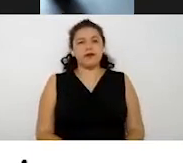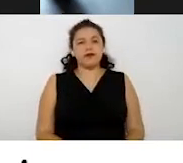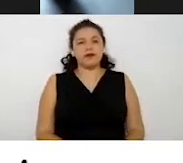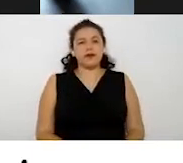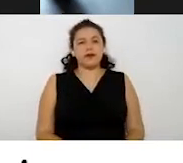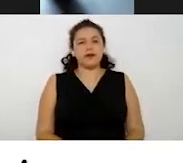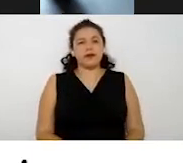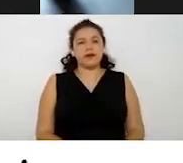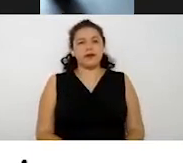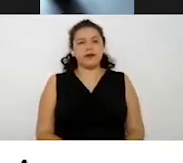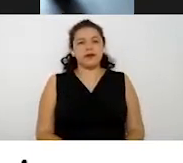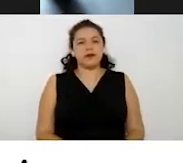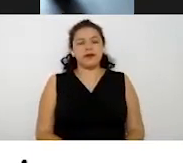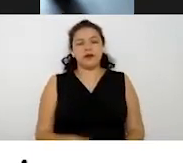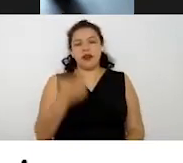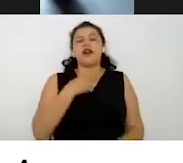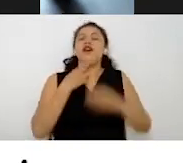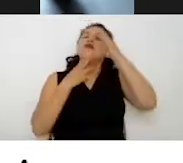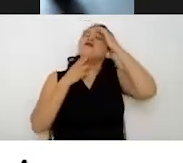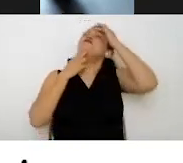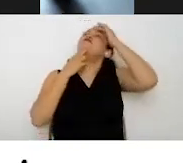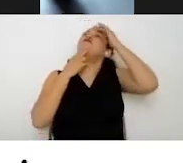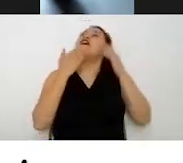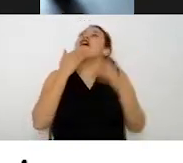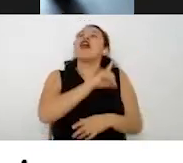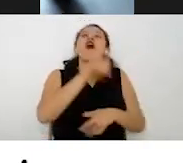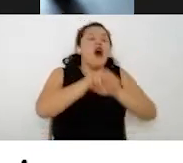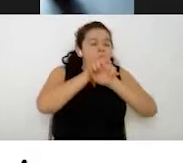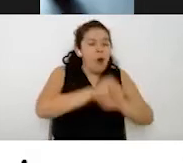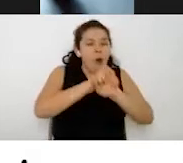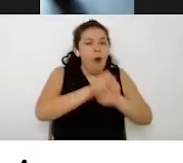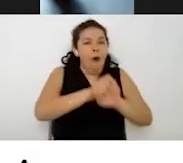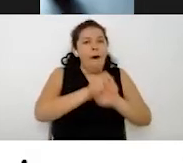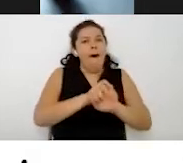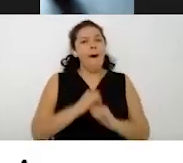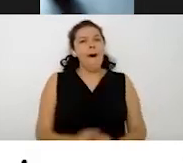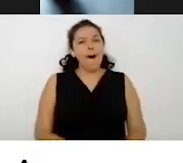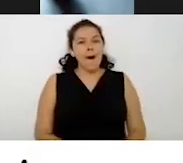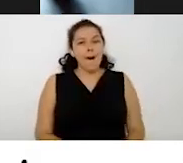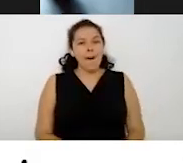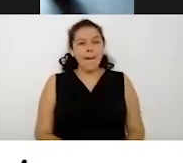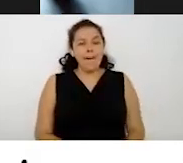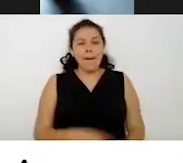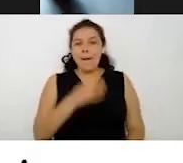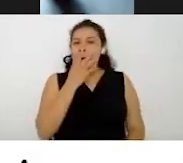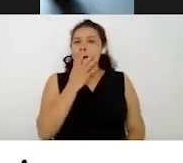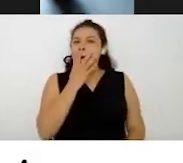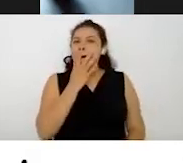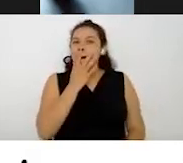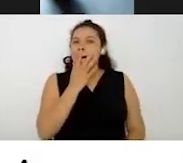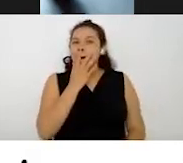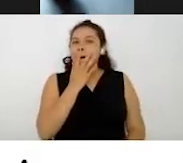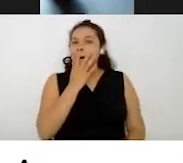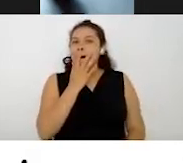Primero sería despejar la vía aérea y después continuar con las compresiones. Ok, eso podríamos hacerlo